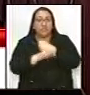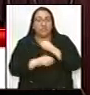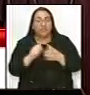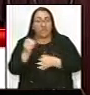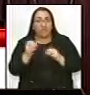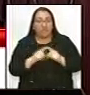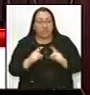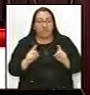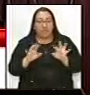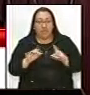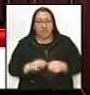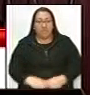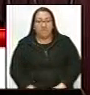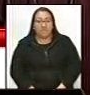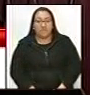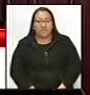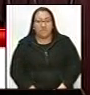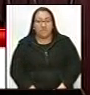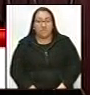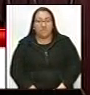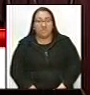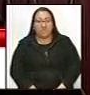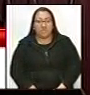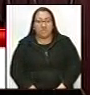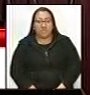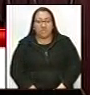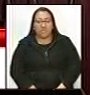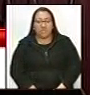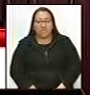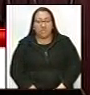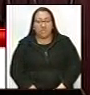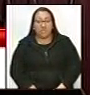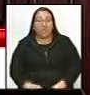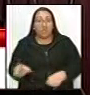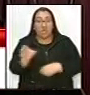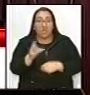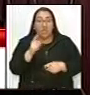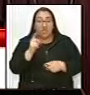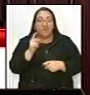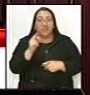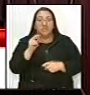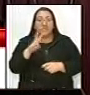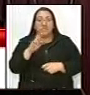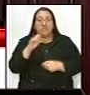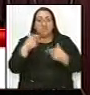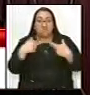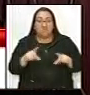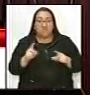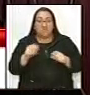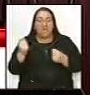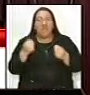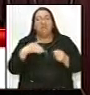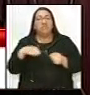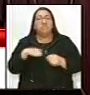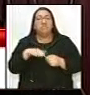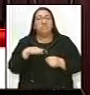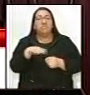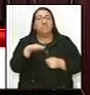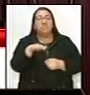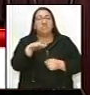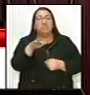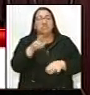digital esta es una carretera esto es un vídeo que podemos ver una carretera como circula los autos con el congestionamiento